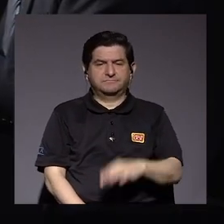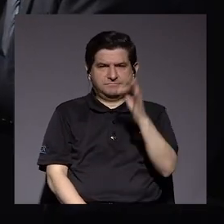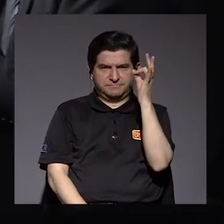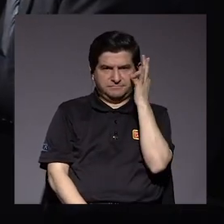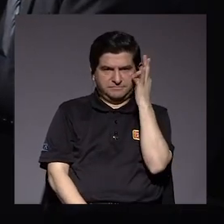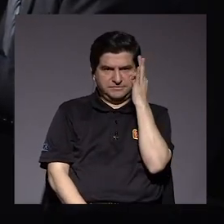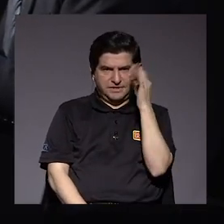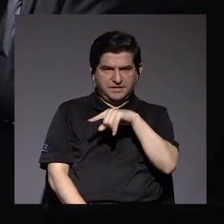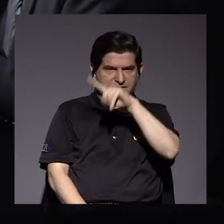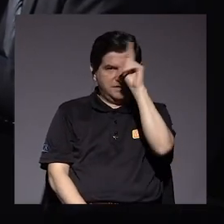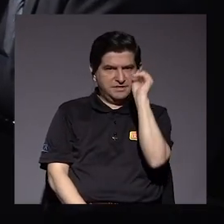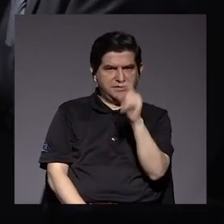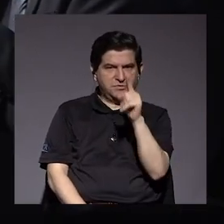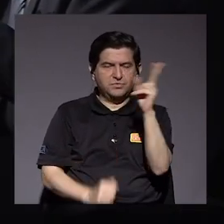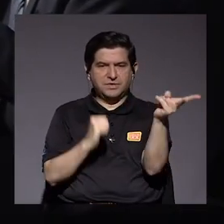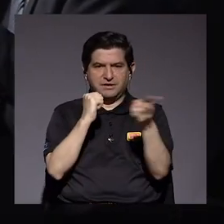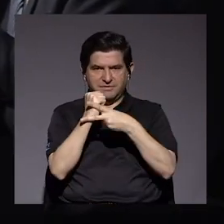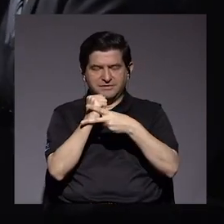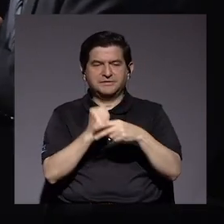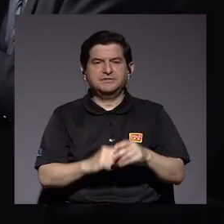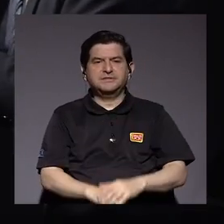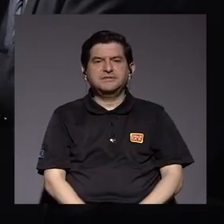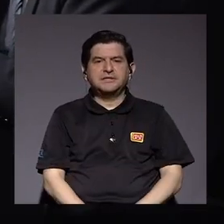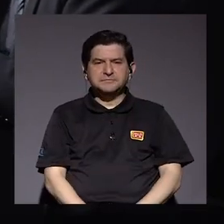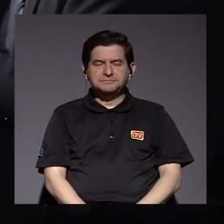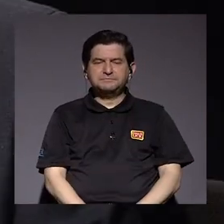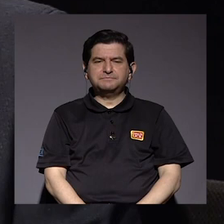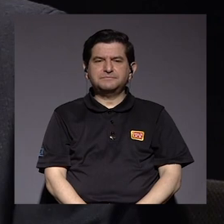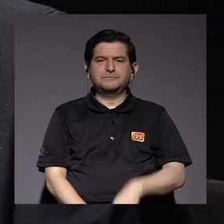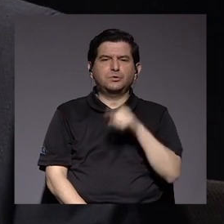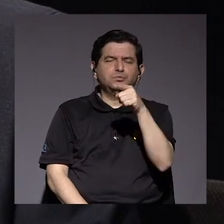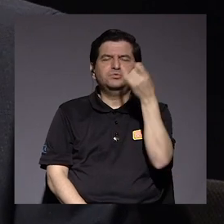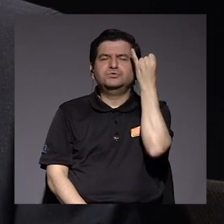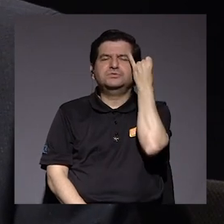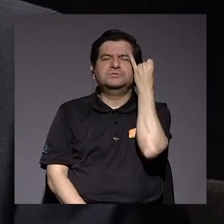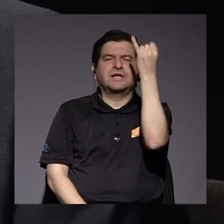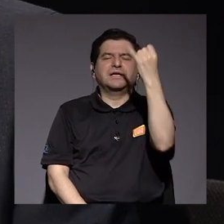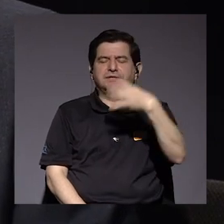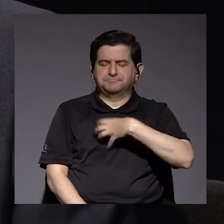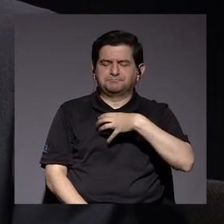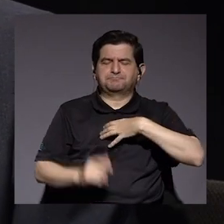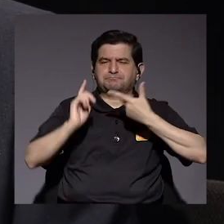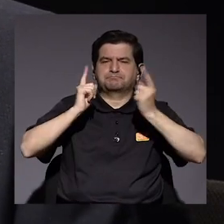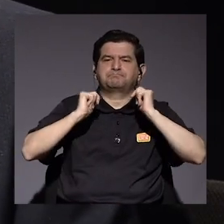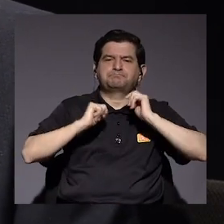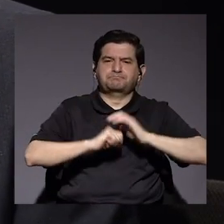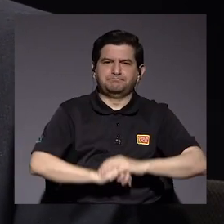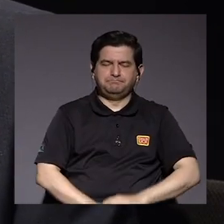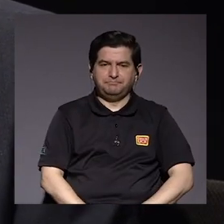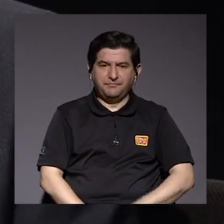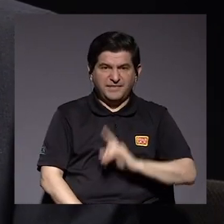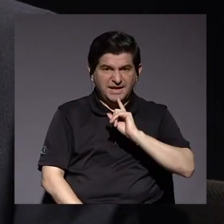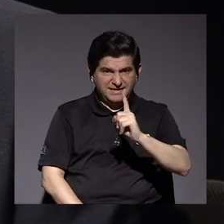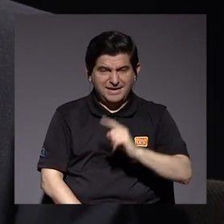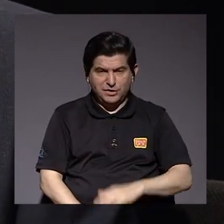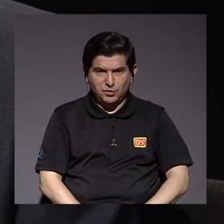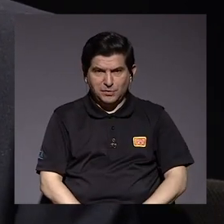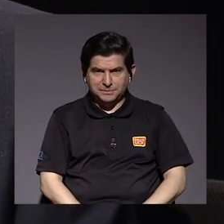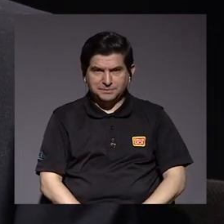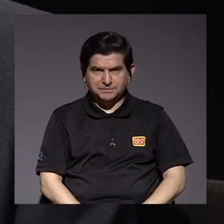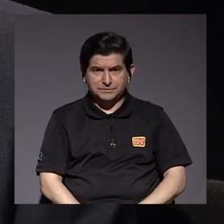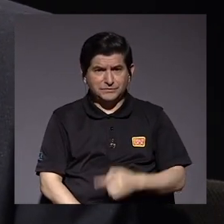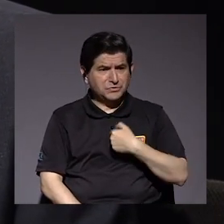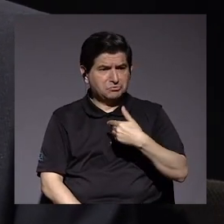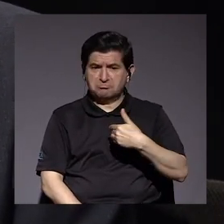como se figueres ferrer le preguntaron ninguna ocasión don jose cuál es su ideología y no josé